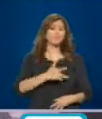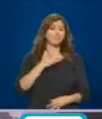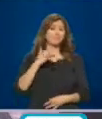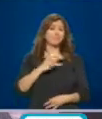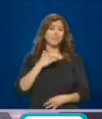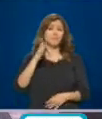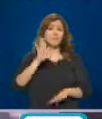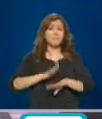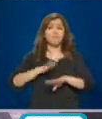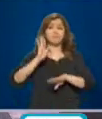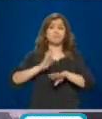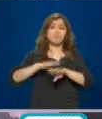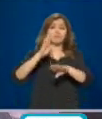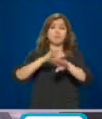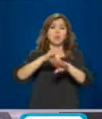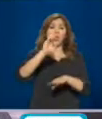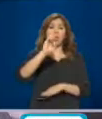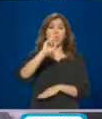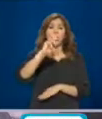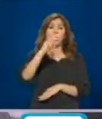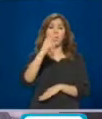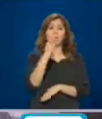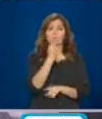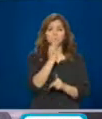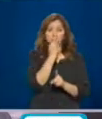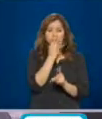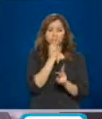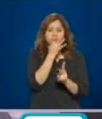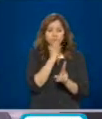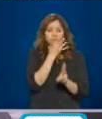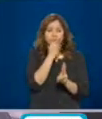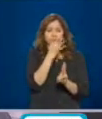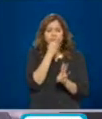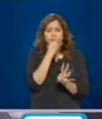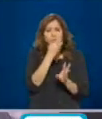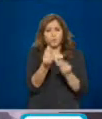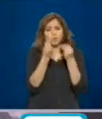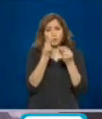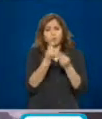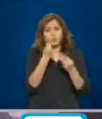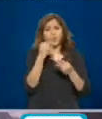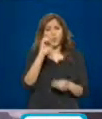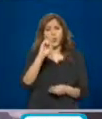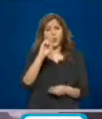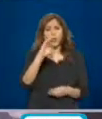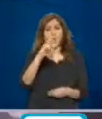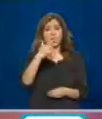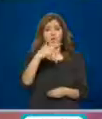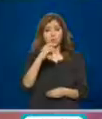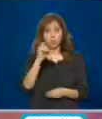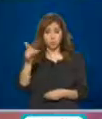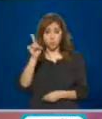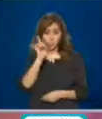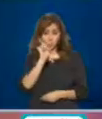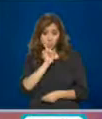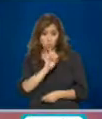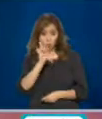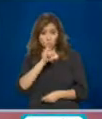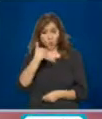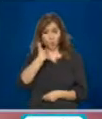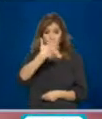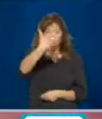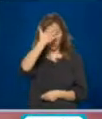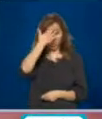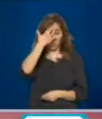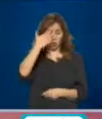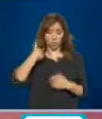mujer puede tener varios orgasmos en pocos minutos, digo, hay hasta récords de miles de orgasmos en una hora. Entonces, una mujer que se Órale. conoce,